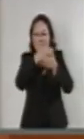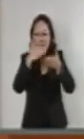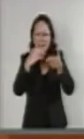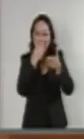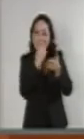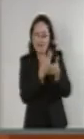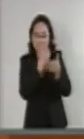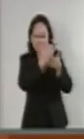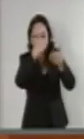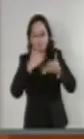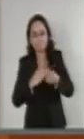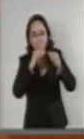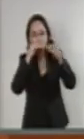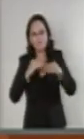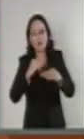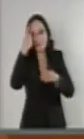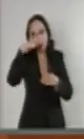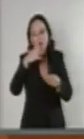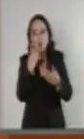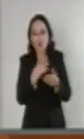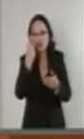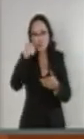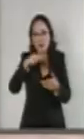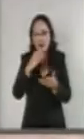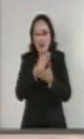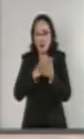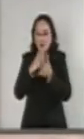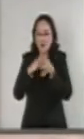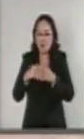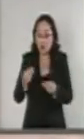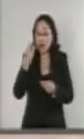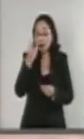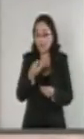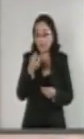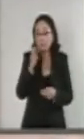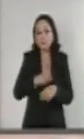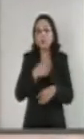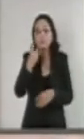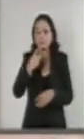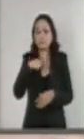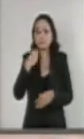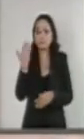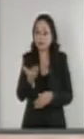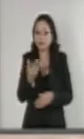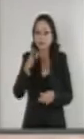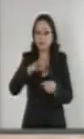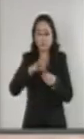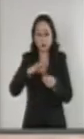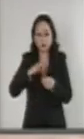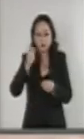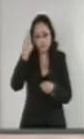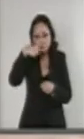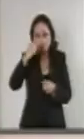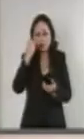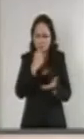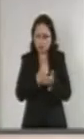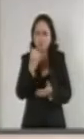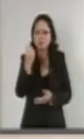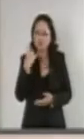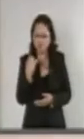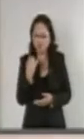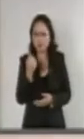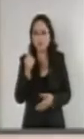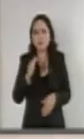para uso terapéutico. Por lo tanto, pido pues su votación en sentido aprobatorio,